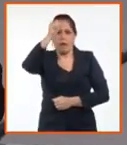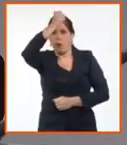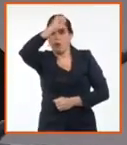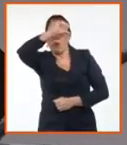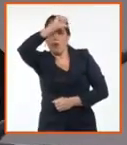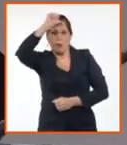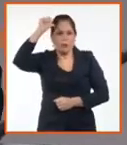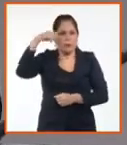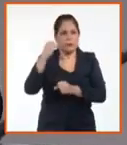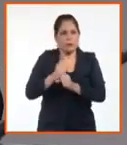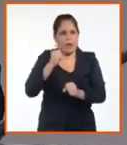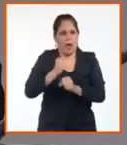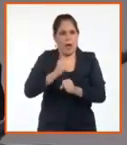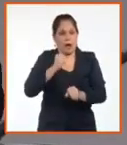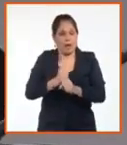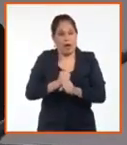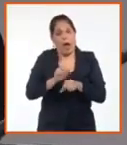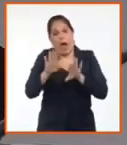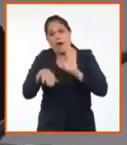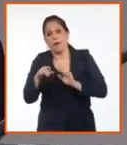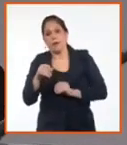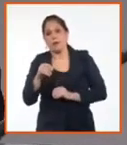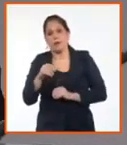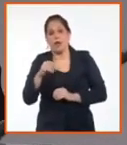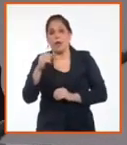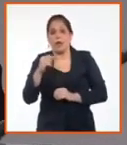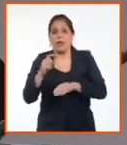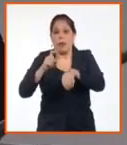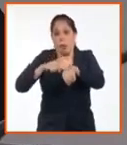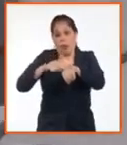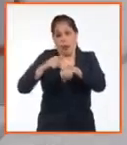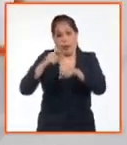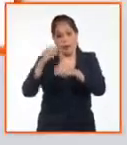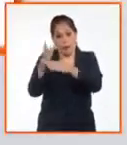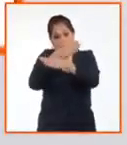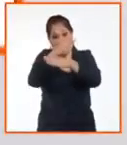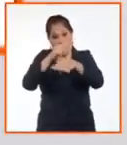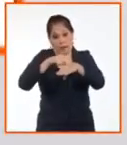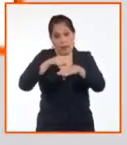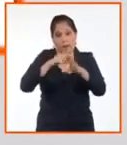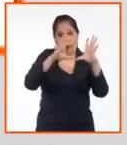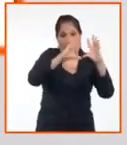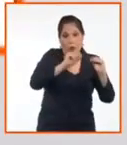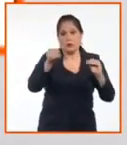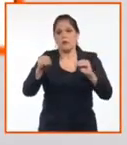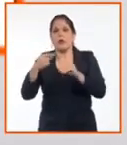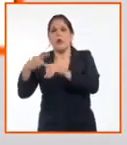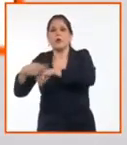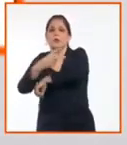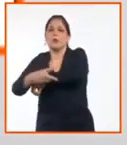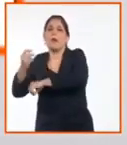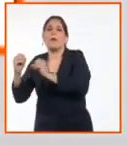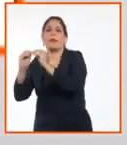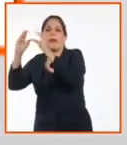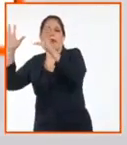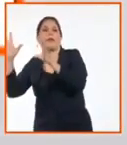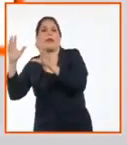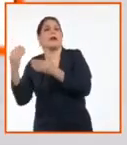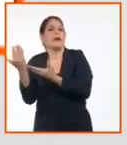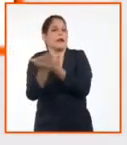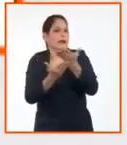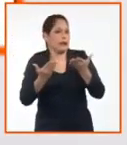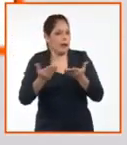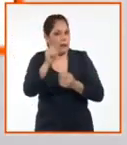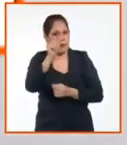hay países donde la diferencia de horario es que por las noches hay un proceso intenso de intercambio con los proveedores